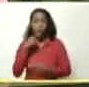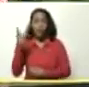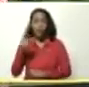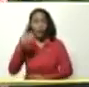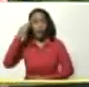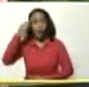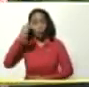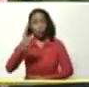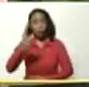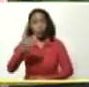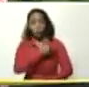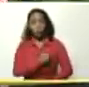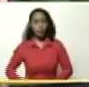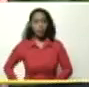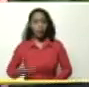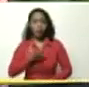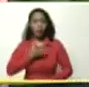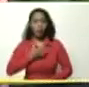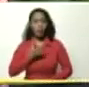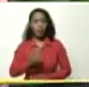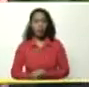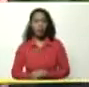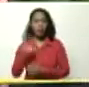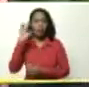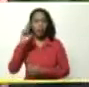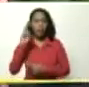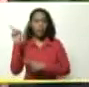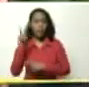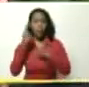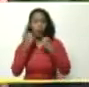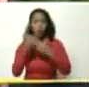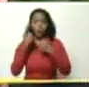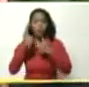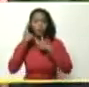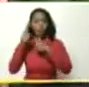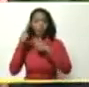Meléndez, buenas noticias para el 2022.